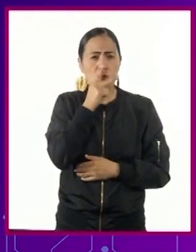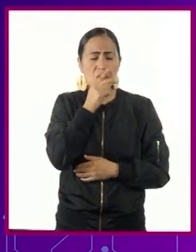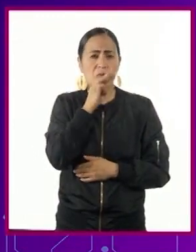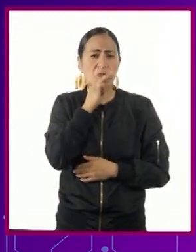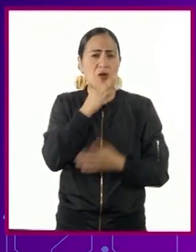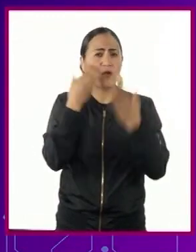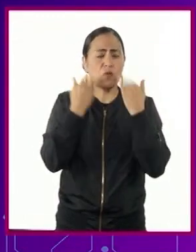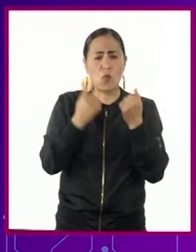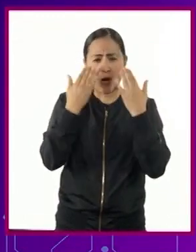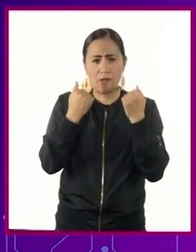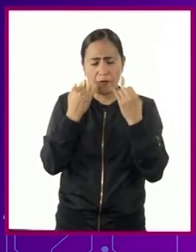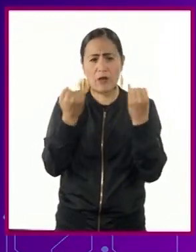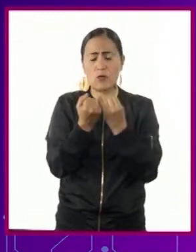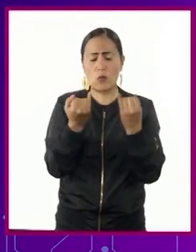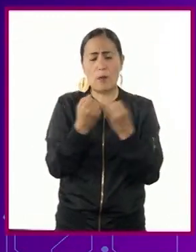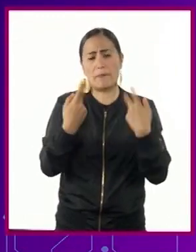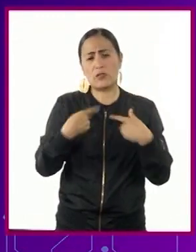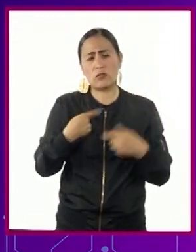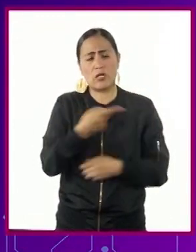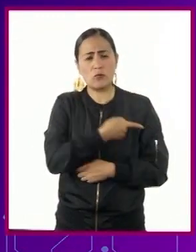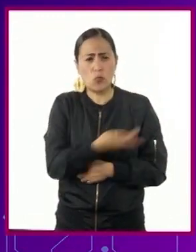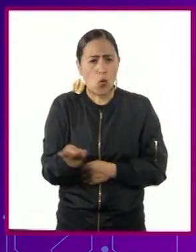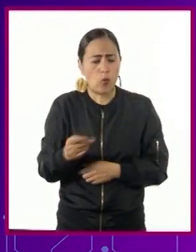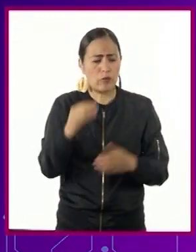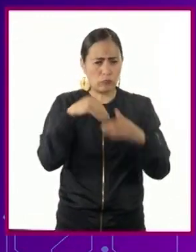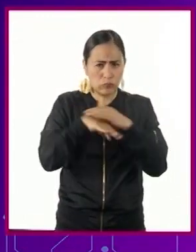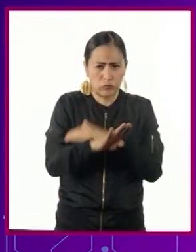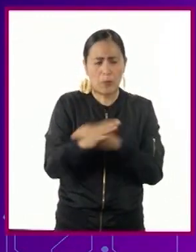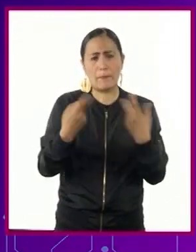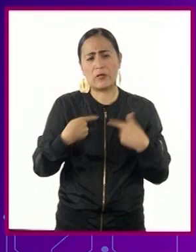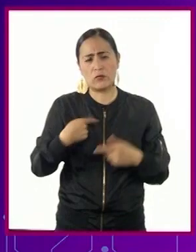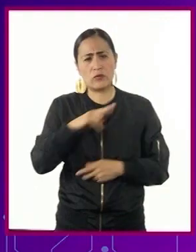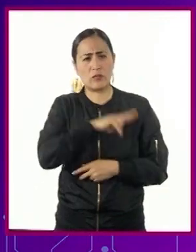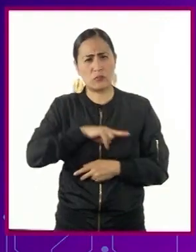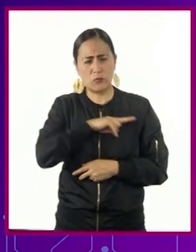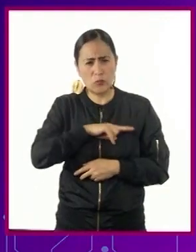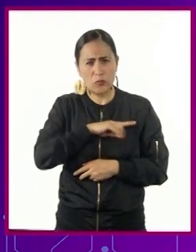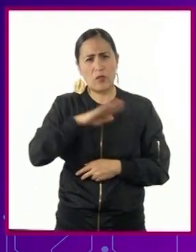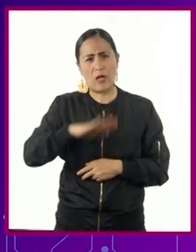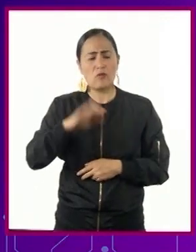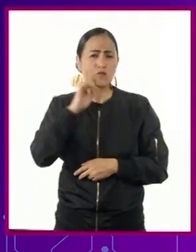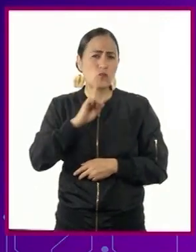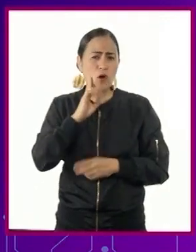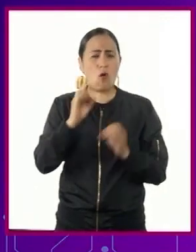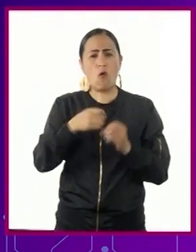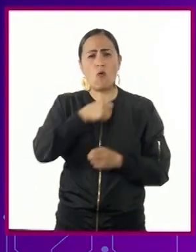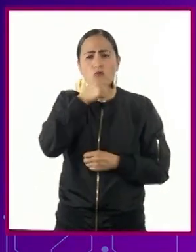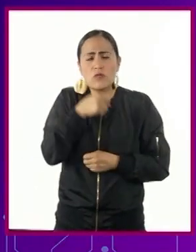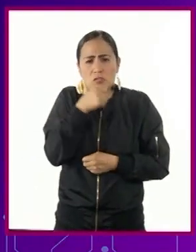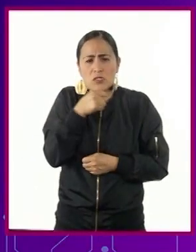hospitales y asilos de apoyo a los pobres, los huérfanos, las viudas, los ancianos y los desvalidos.